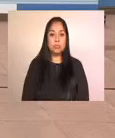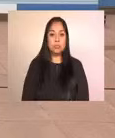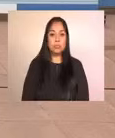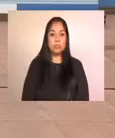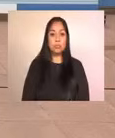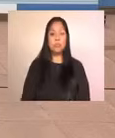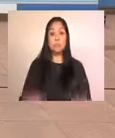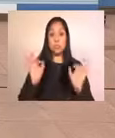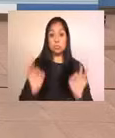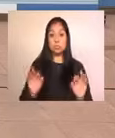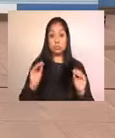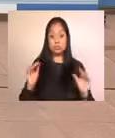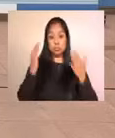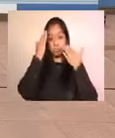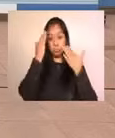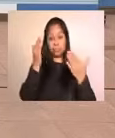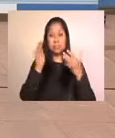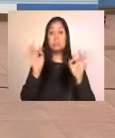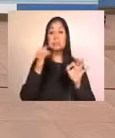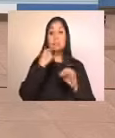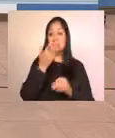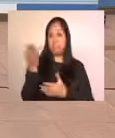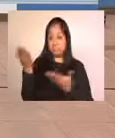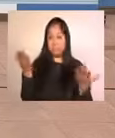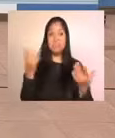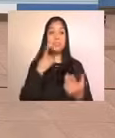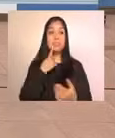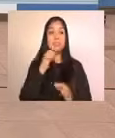Muchísimas gracias por la información, estimadas autoridades.